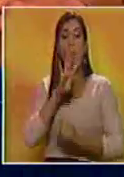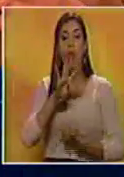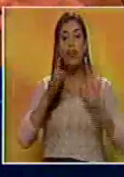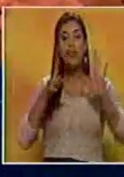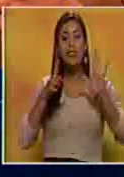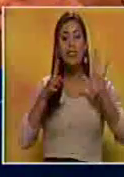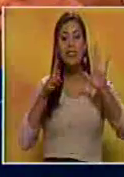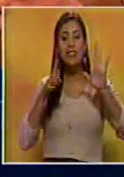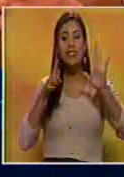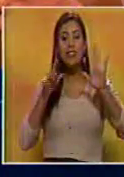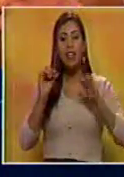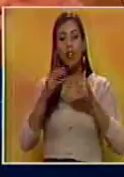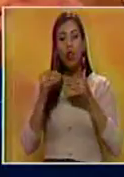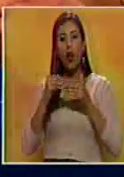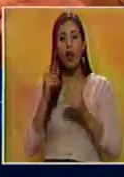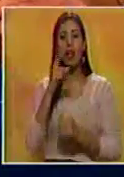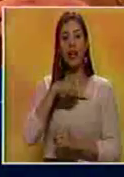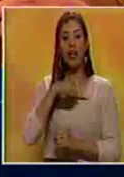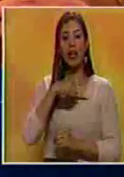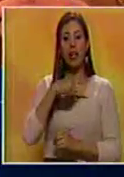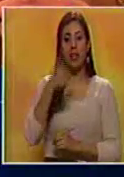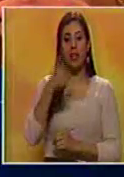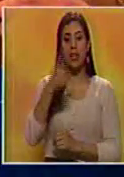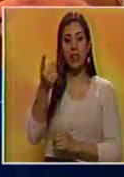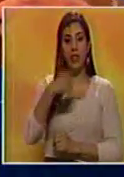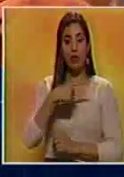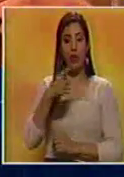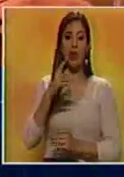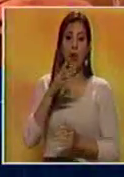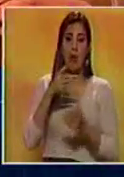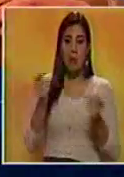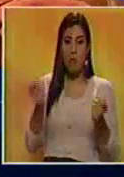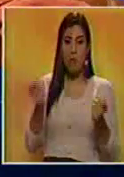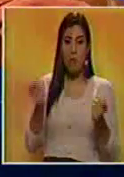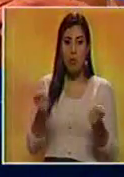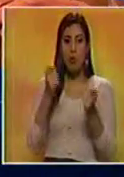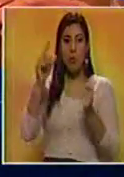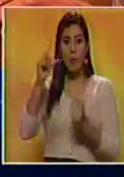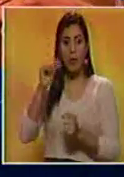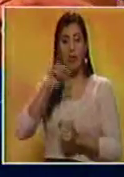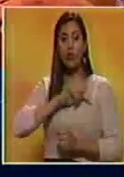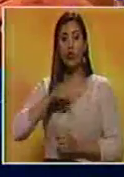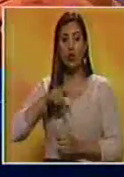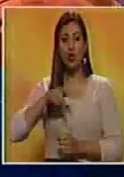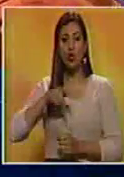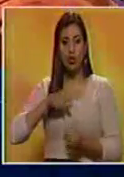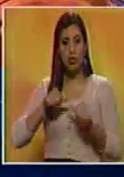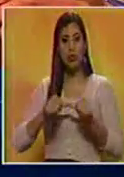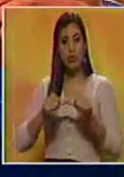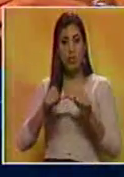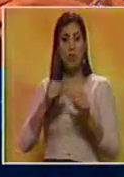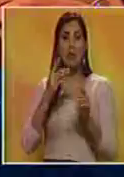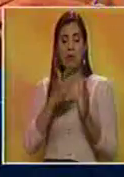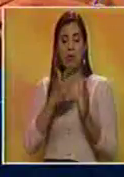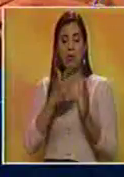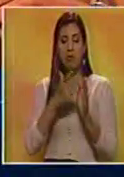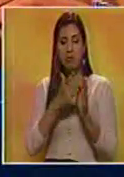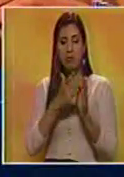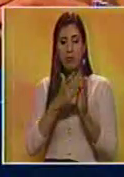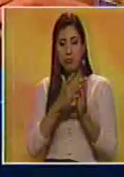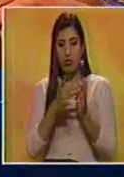$470 y vuelta. Precio promocional que lo vamos a mantener por un